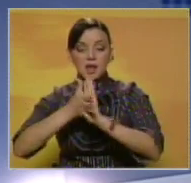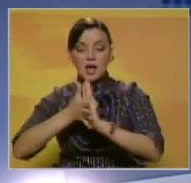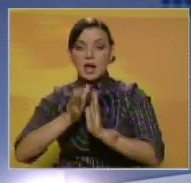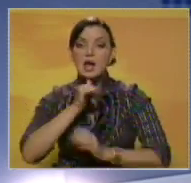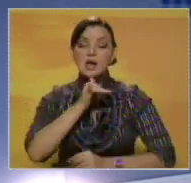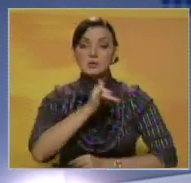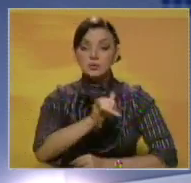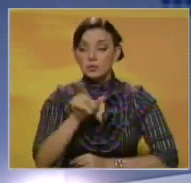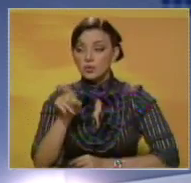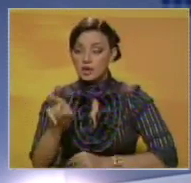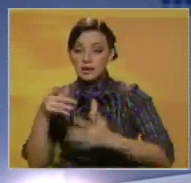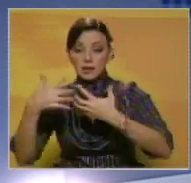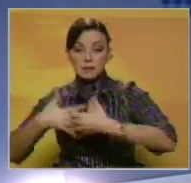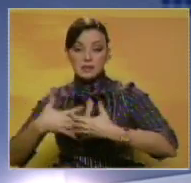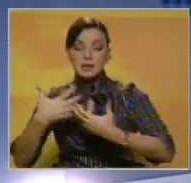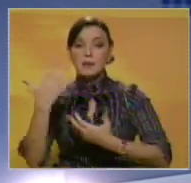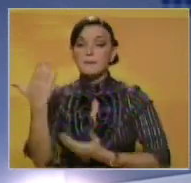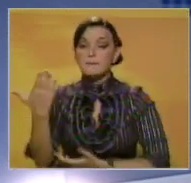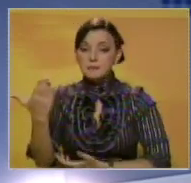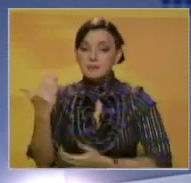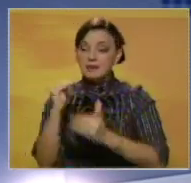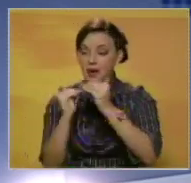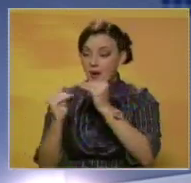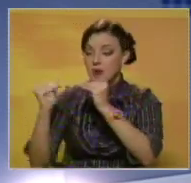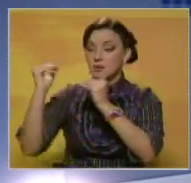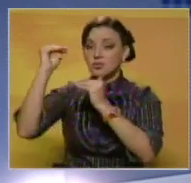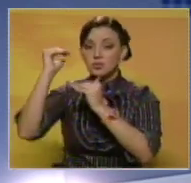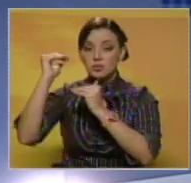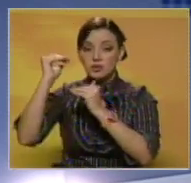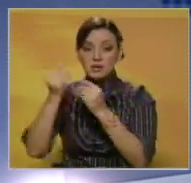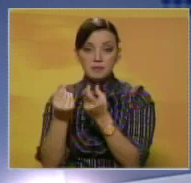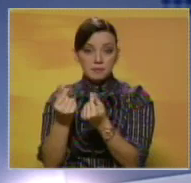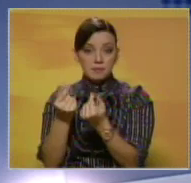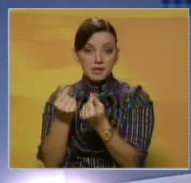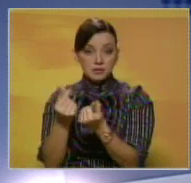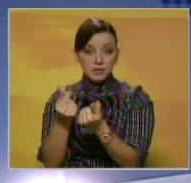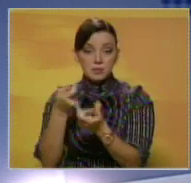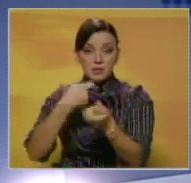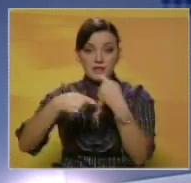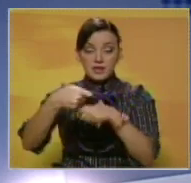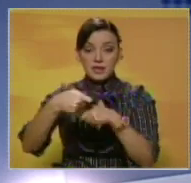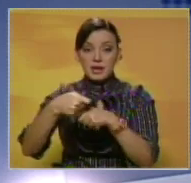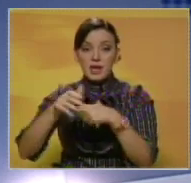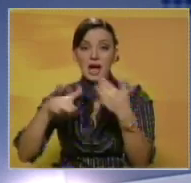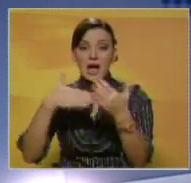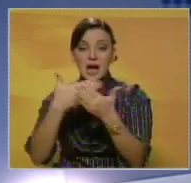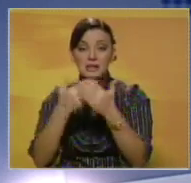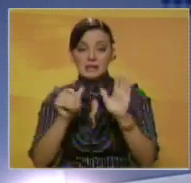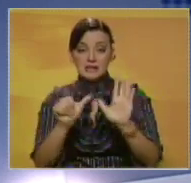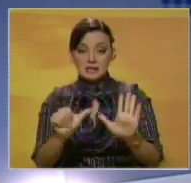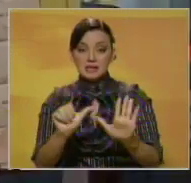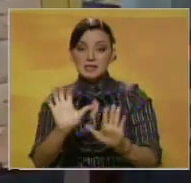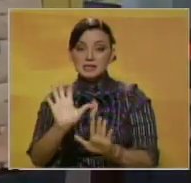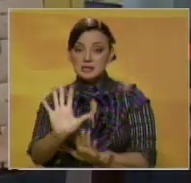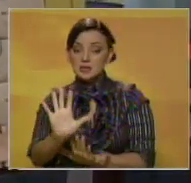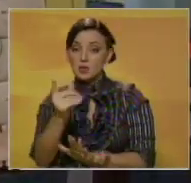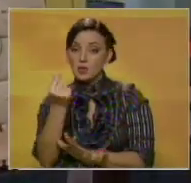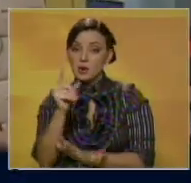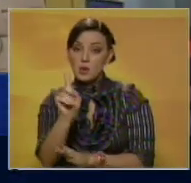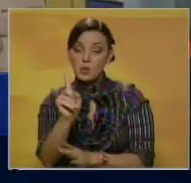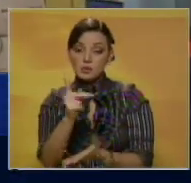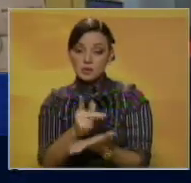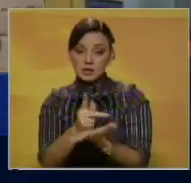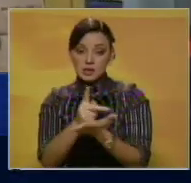este sector solicitará un ajuste de precio para la harina precocida de maíz a 65 bolívares por kilo. Consideran